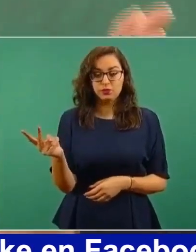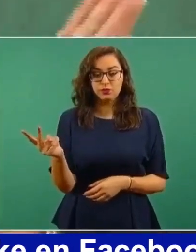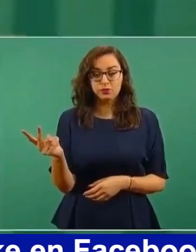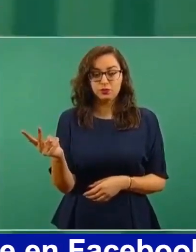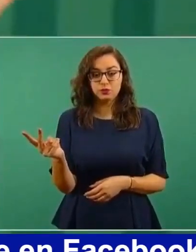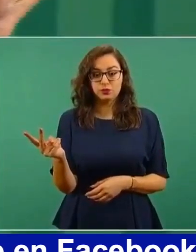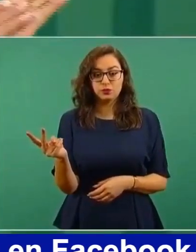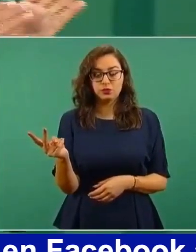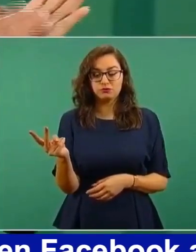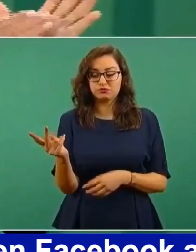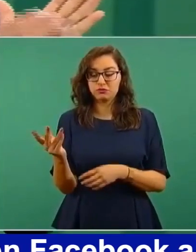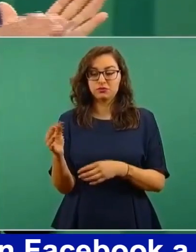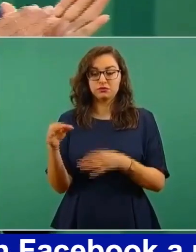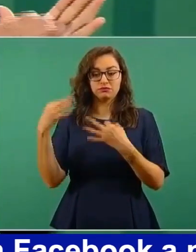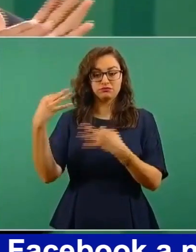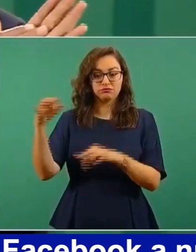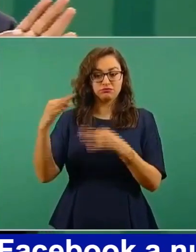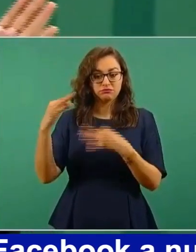un decreto